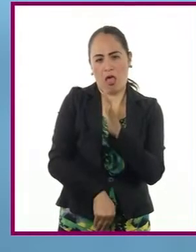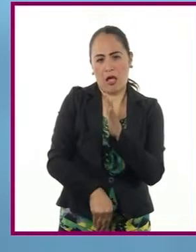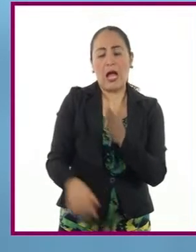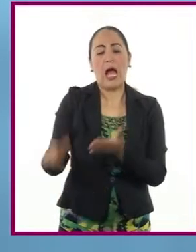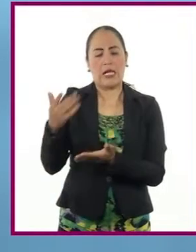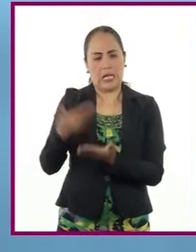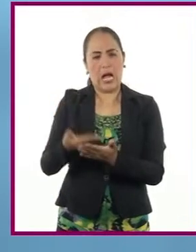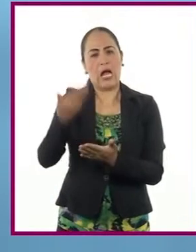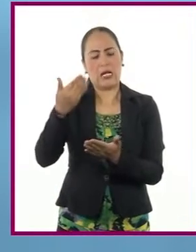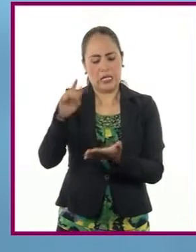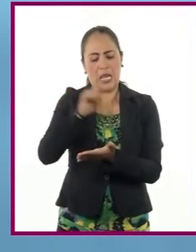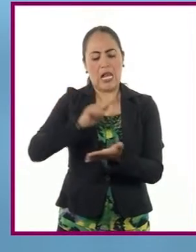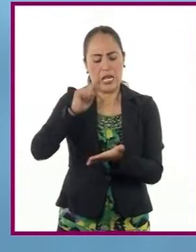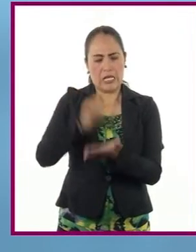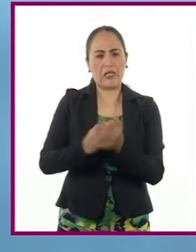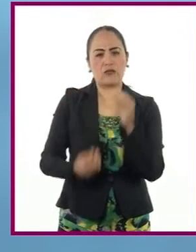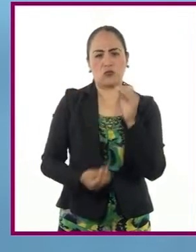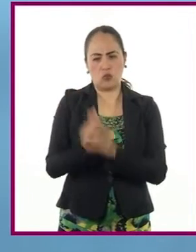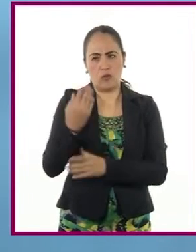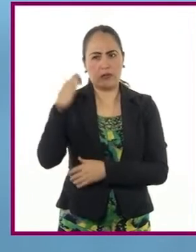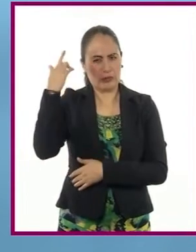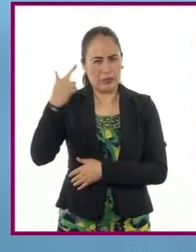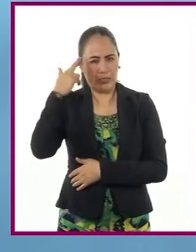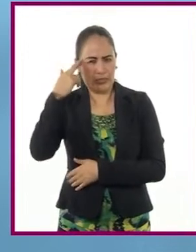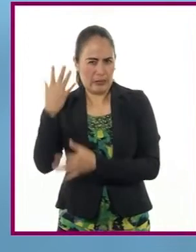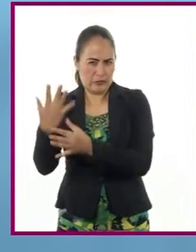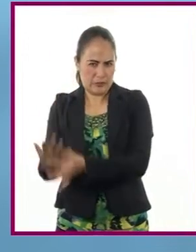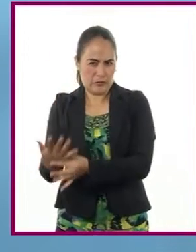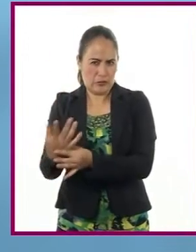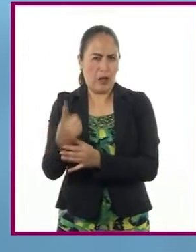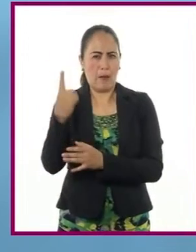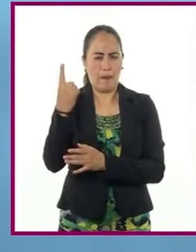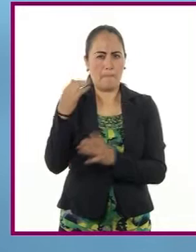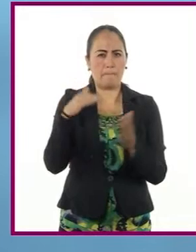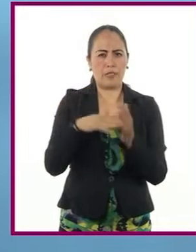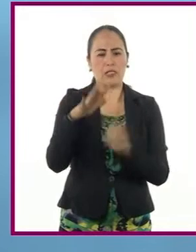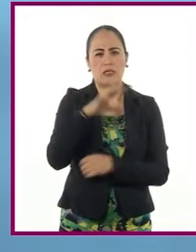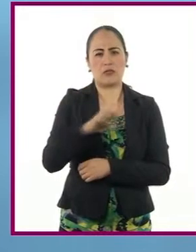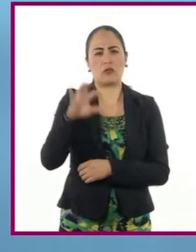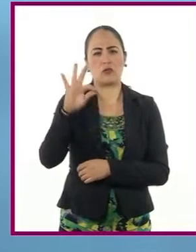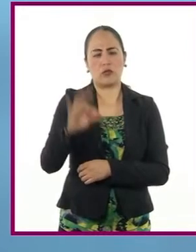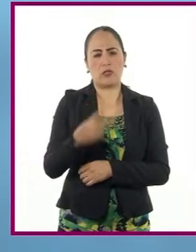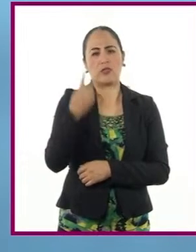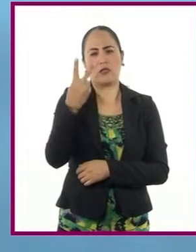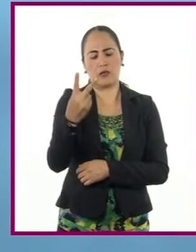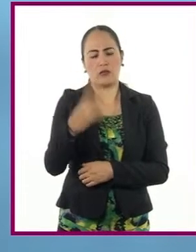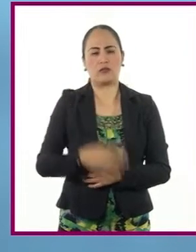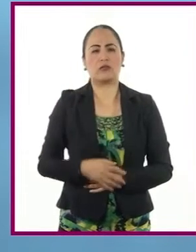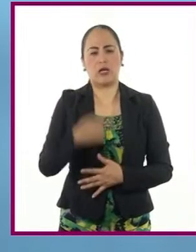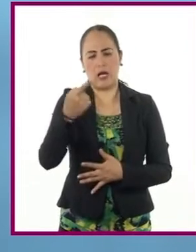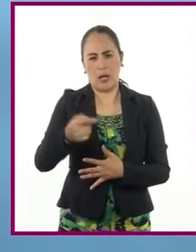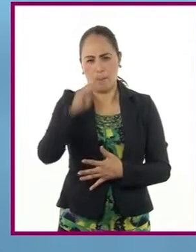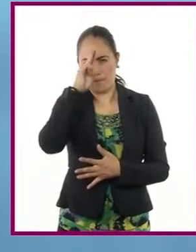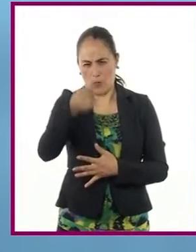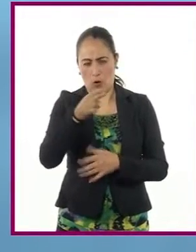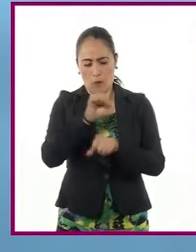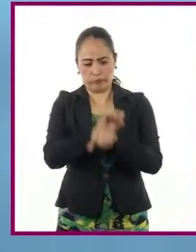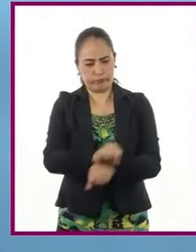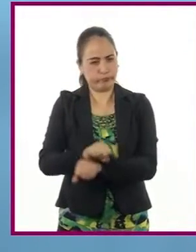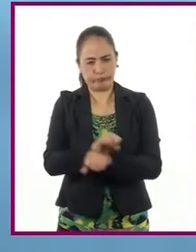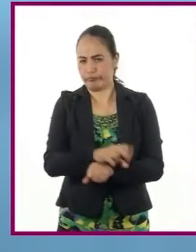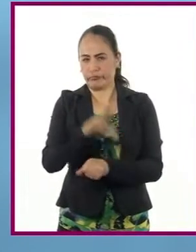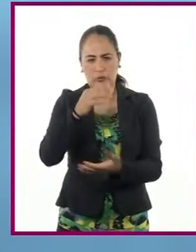nuevas que la corona dictó en 1542. En estas se prohibió la esclavitud